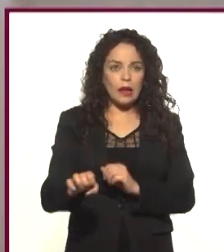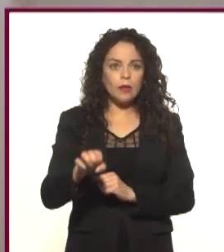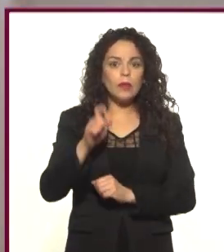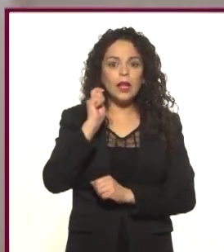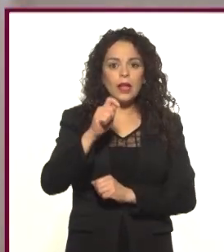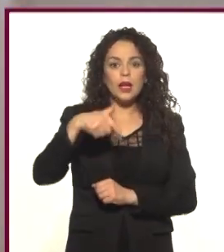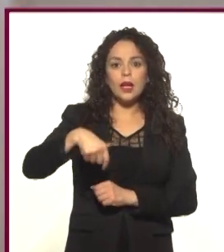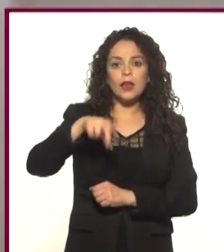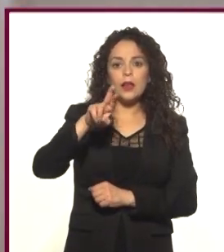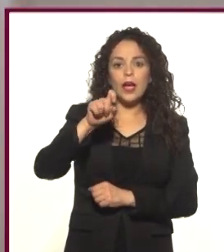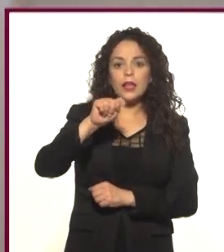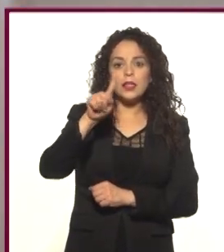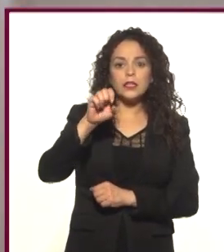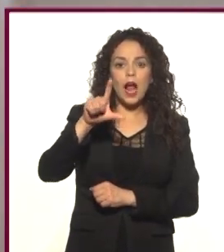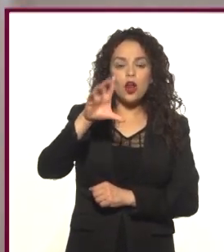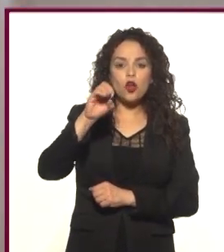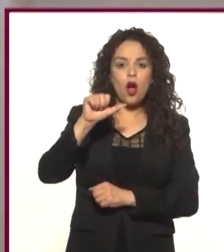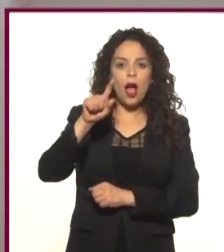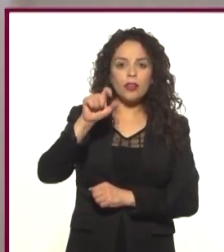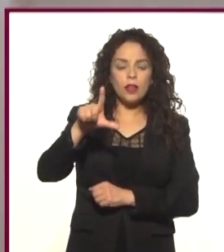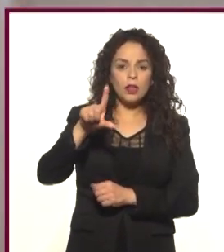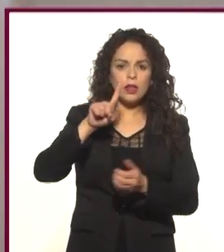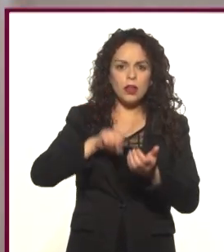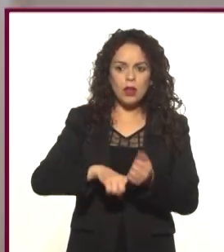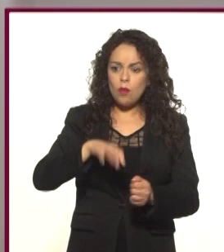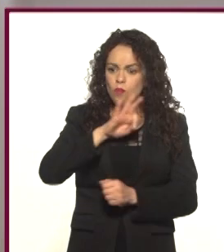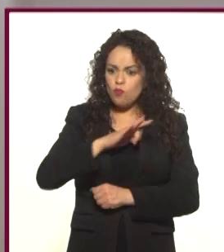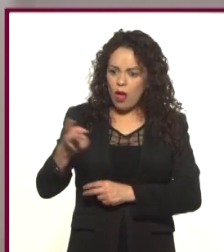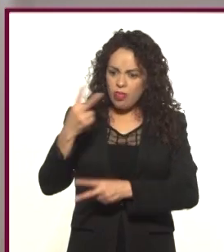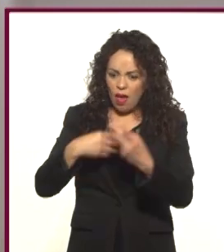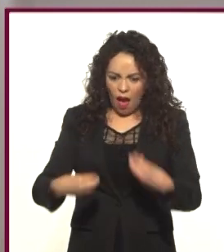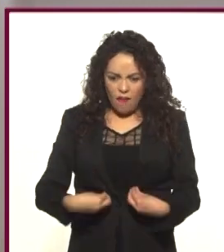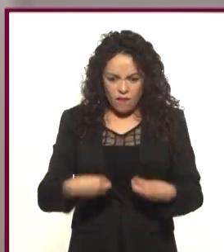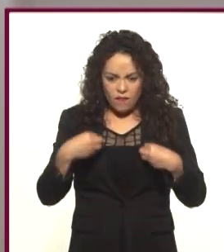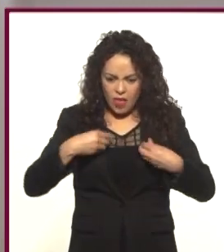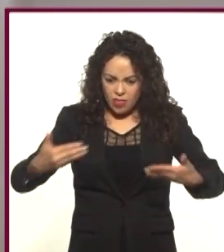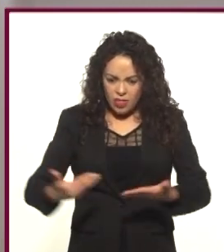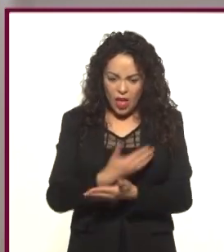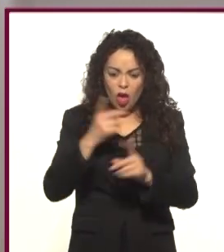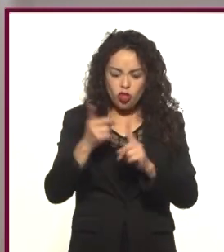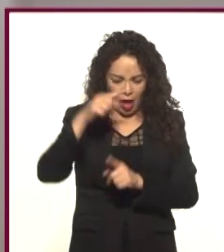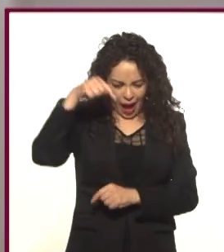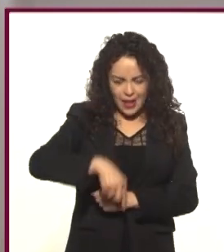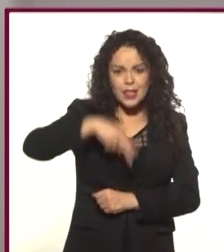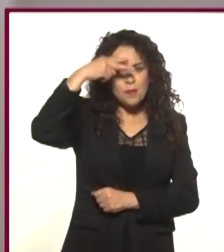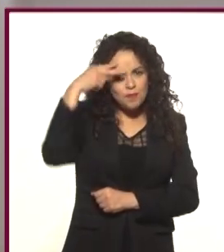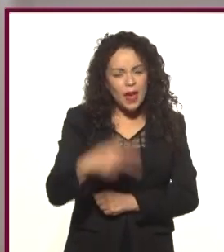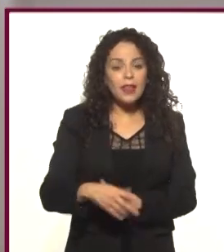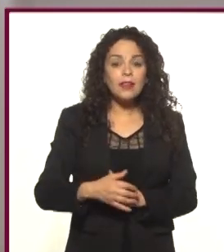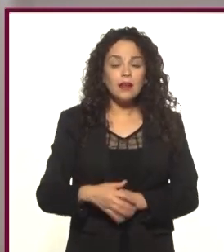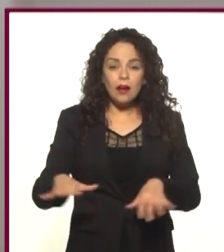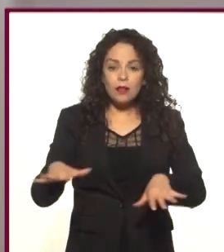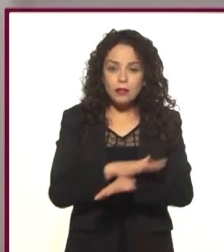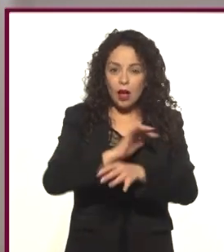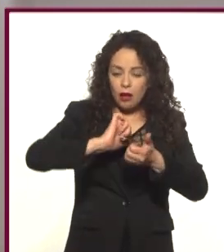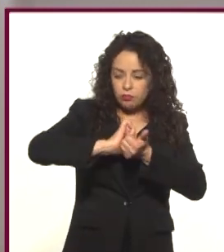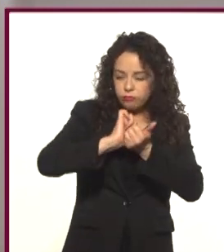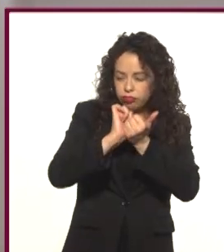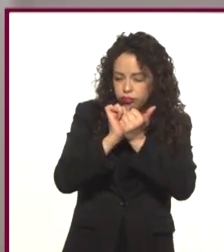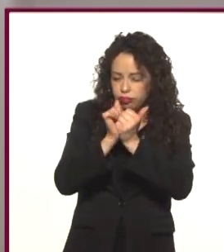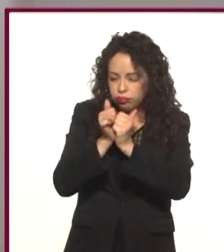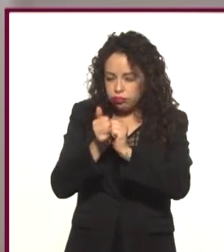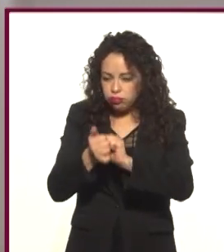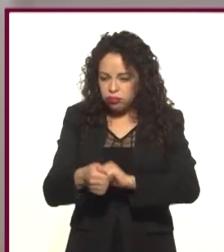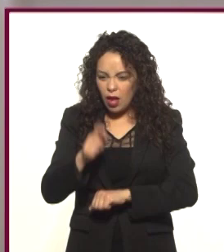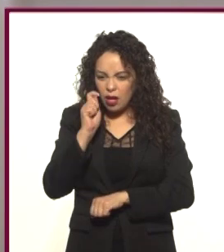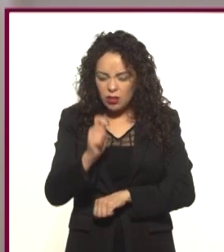mío inspirado en Quetzalcóatl, un héroe capaz de infundir vida, nacido aquí, en México, y que cuando se transforma, su